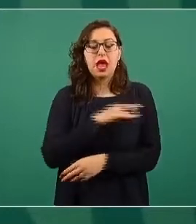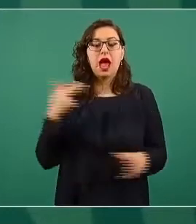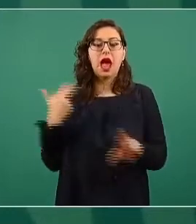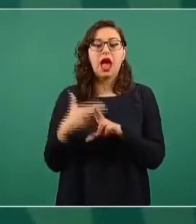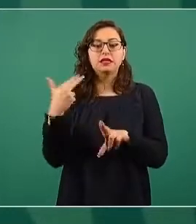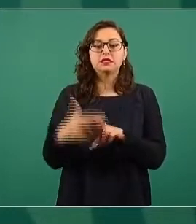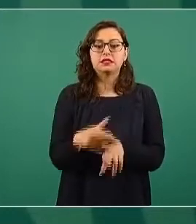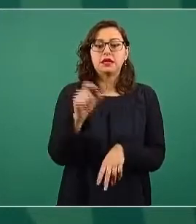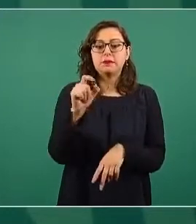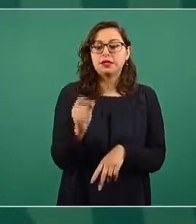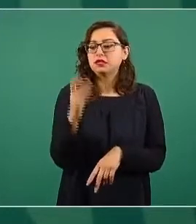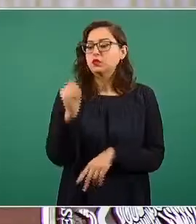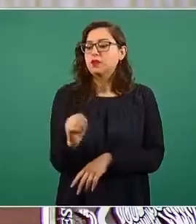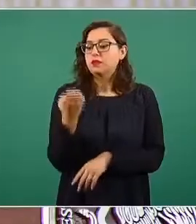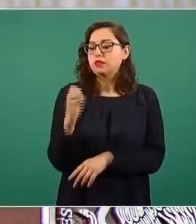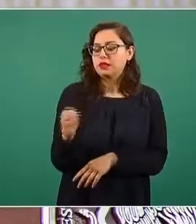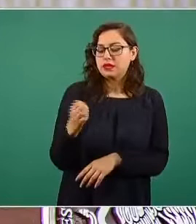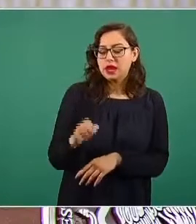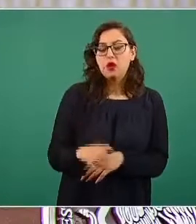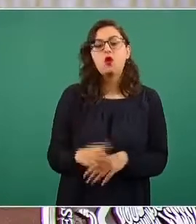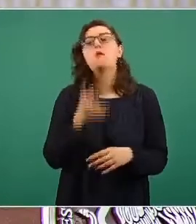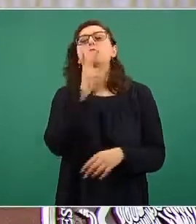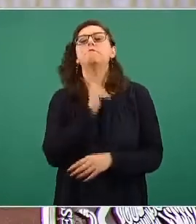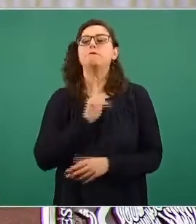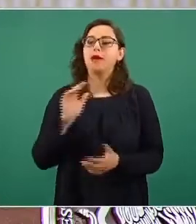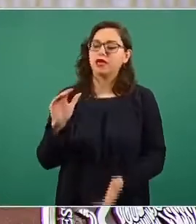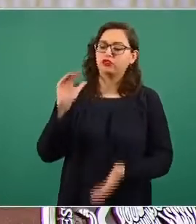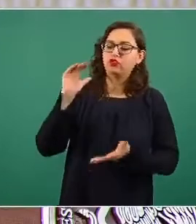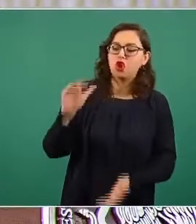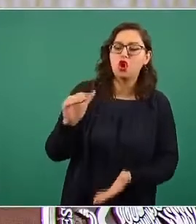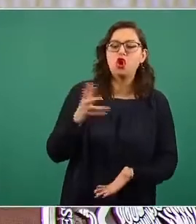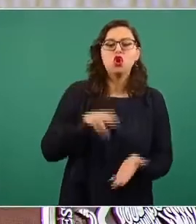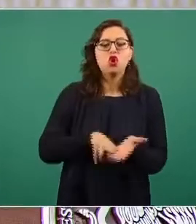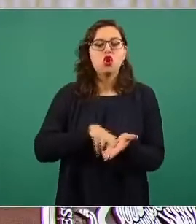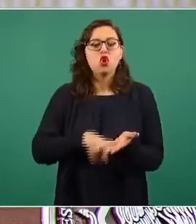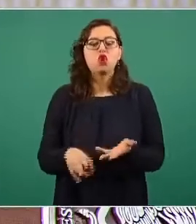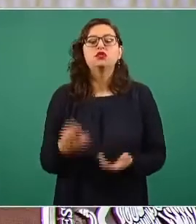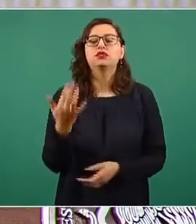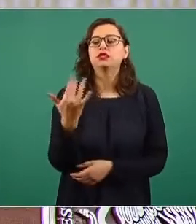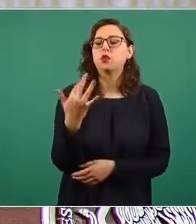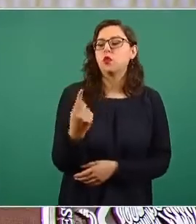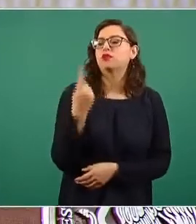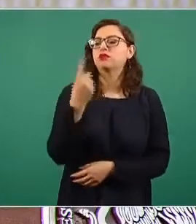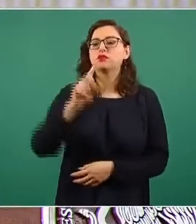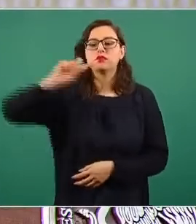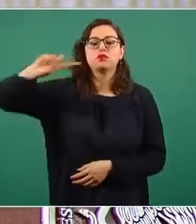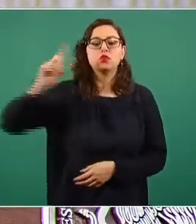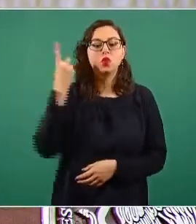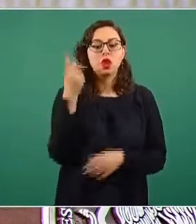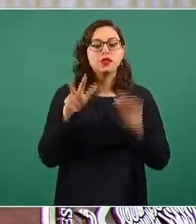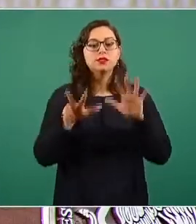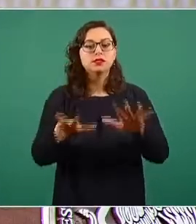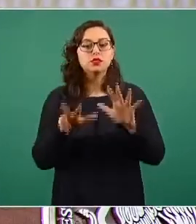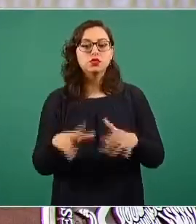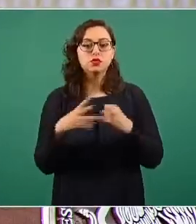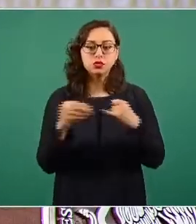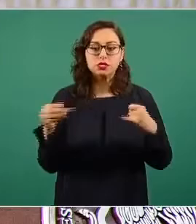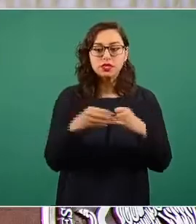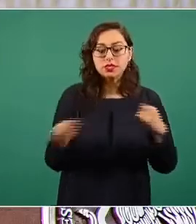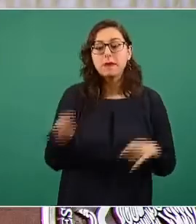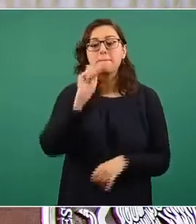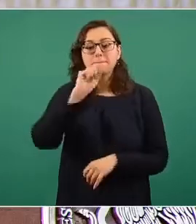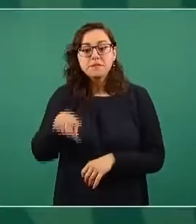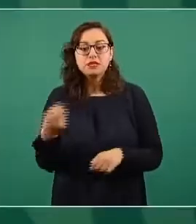29 de enero, la mezcla mexicana de petróleo, $51 con 18 centavos. Ese mismo